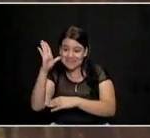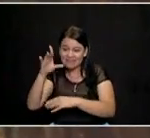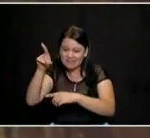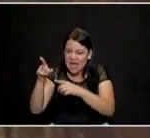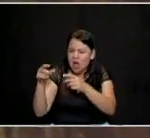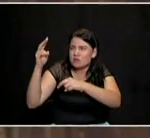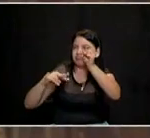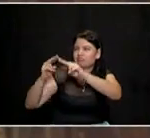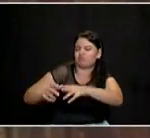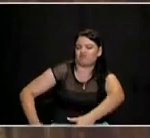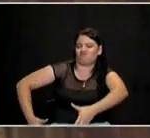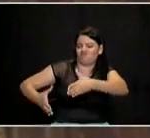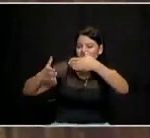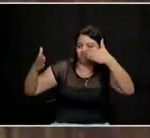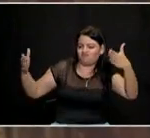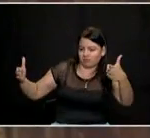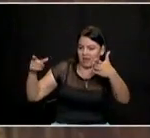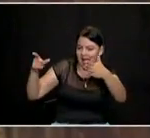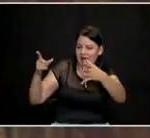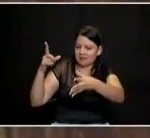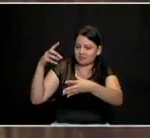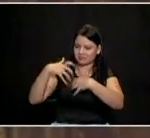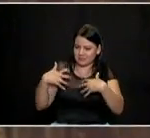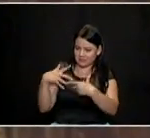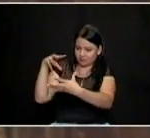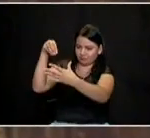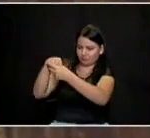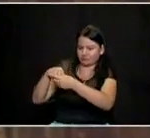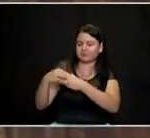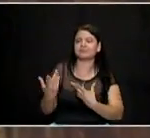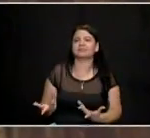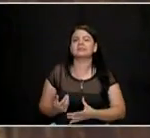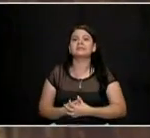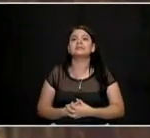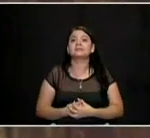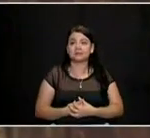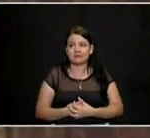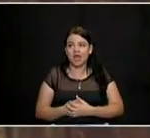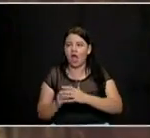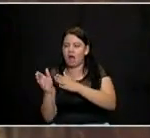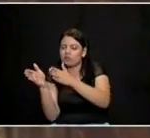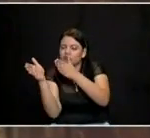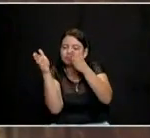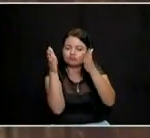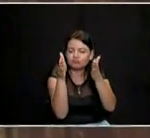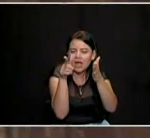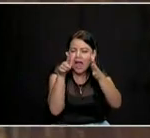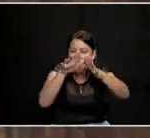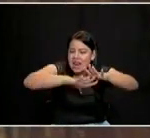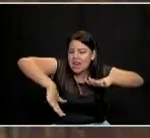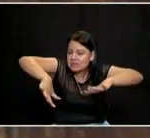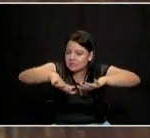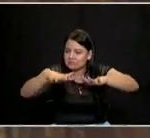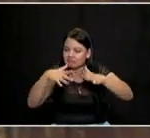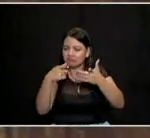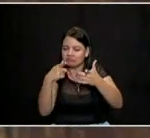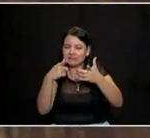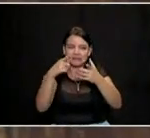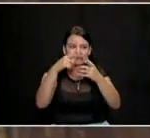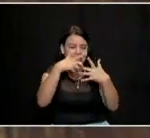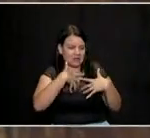allá mismo con los animales que hacen parte del zoológico habrá otro lugar donde van vamos a llevar a todos aquellos animales